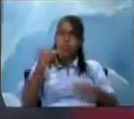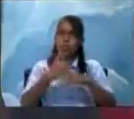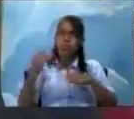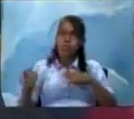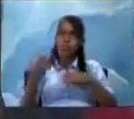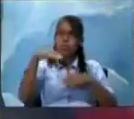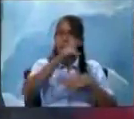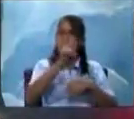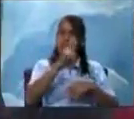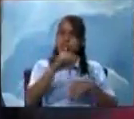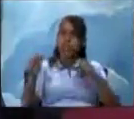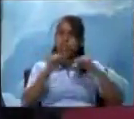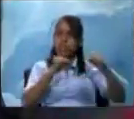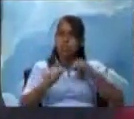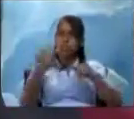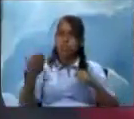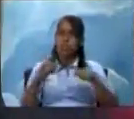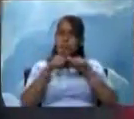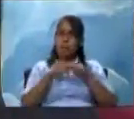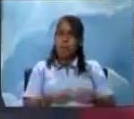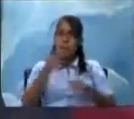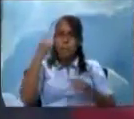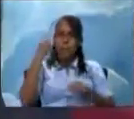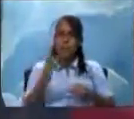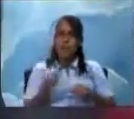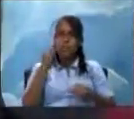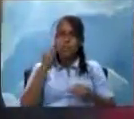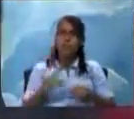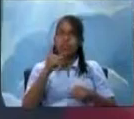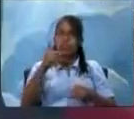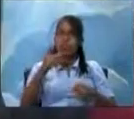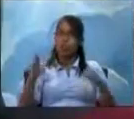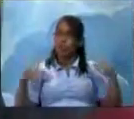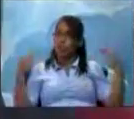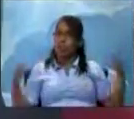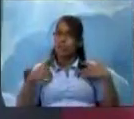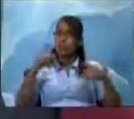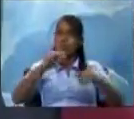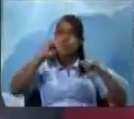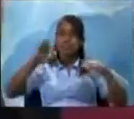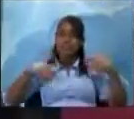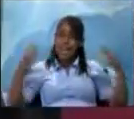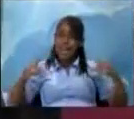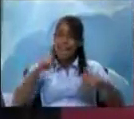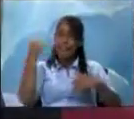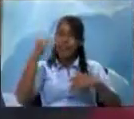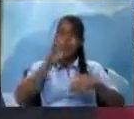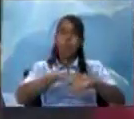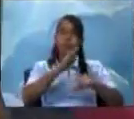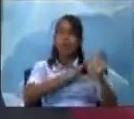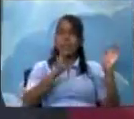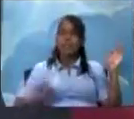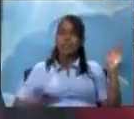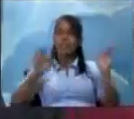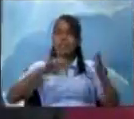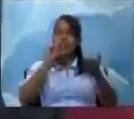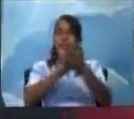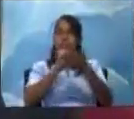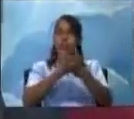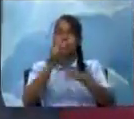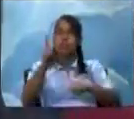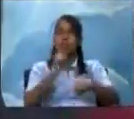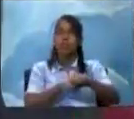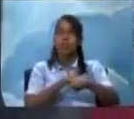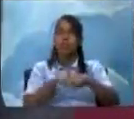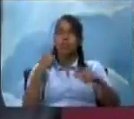como el monte de Sión, que no se mueve, sino que permanece para siempre. Gocémonos y alegrémonos, porque Cristo está a la puerta.